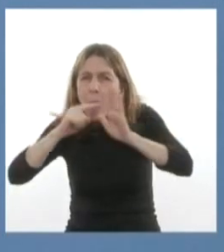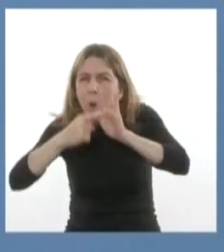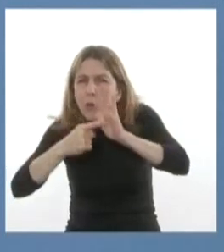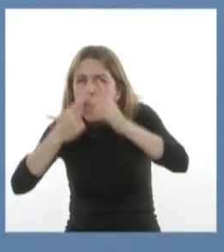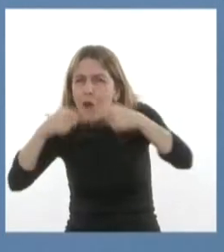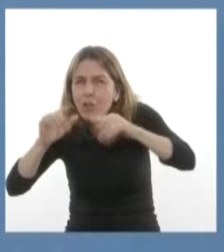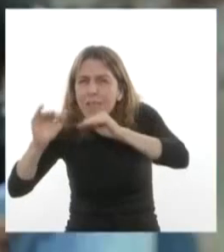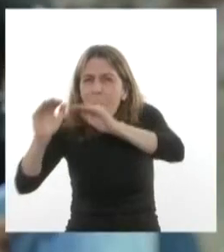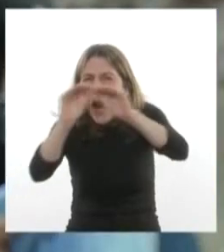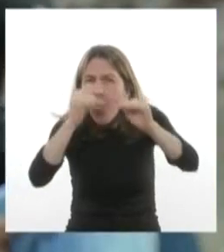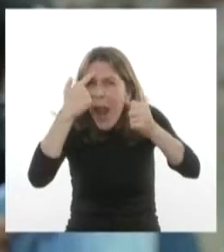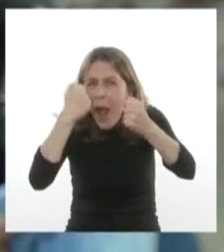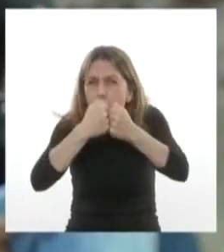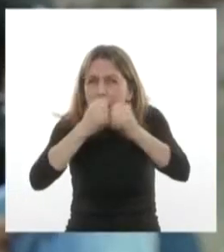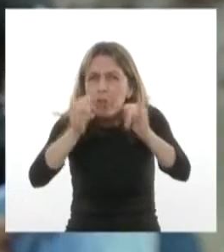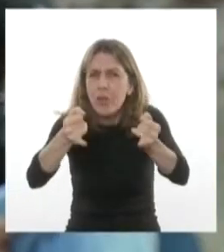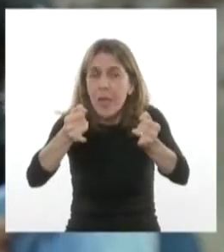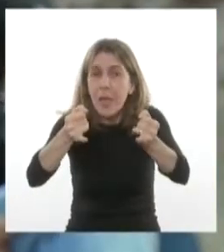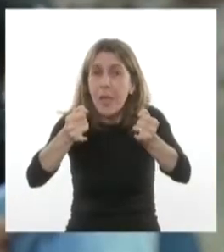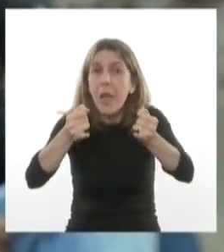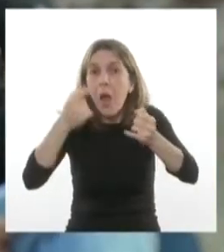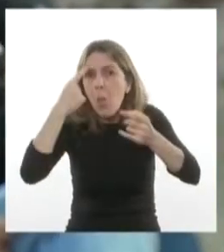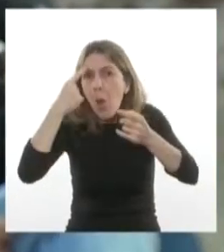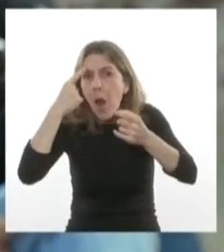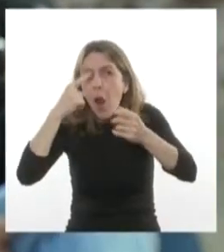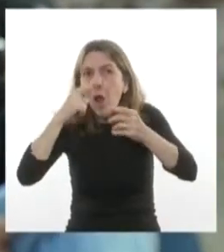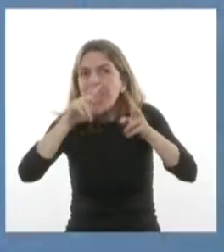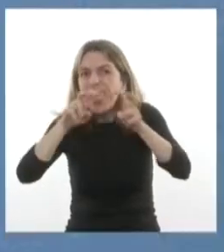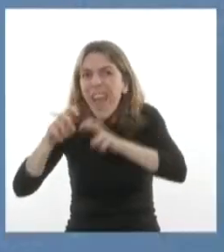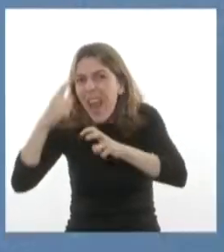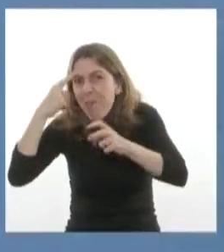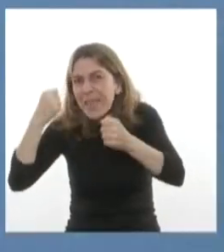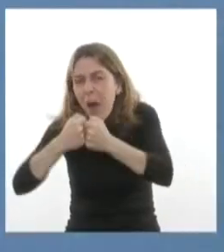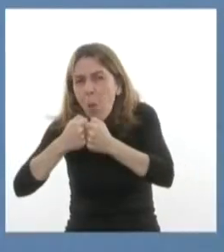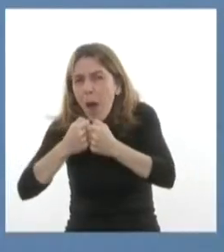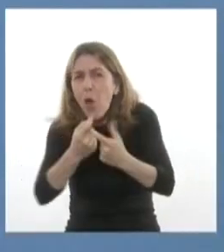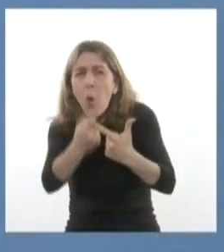Uno de esos puntos de encuentros es dejar de marginar al otro.